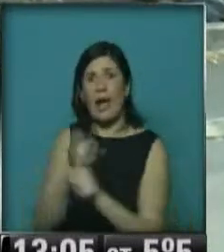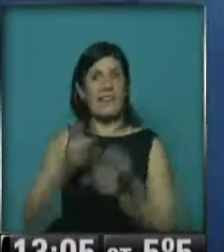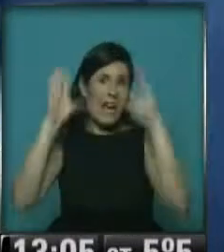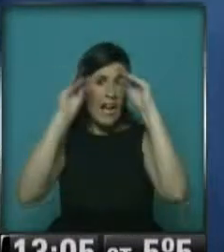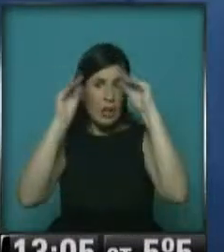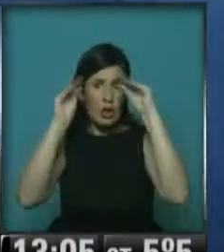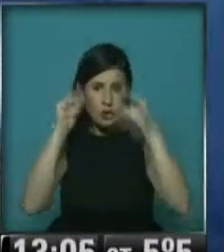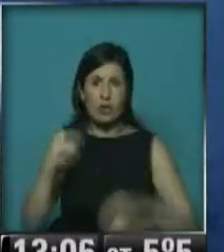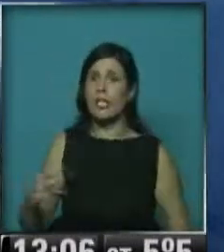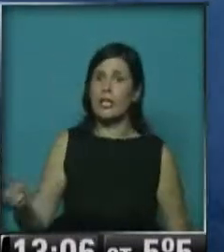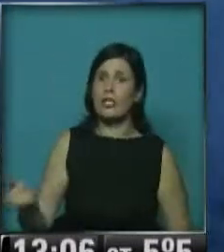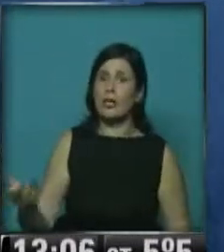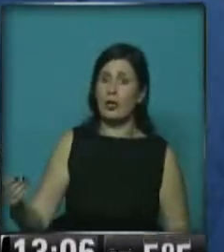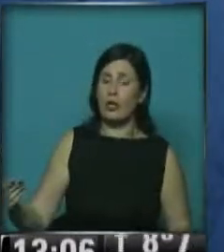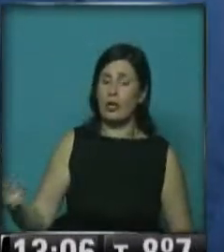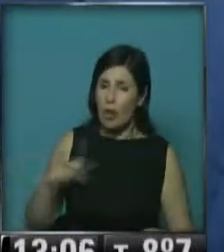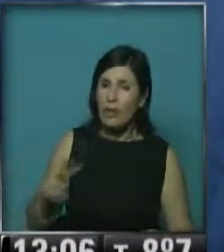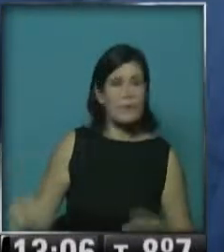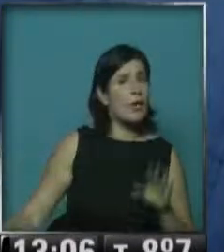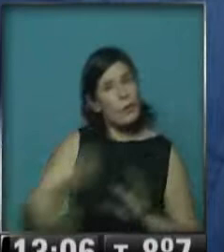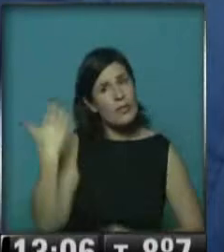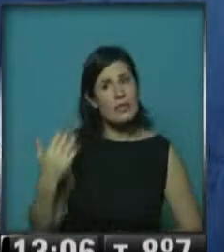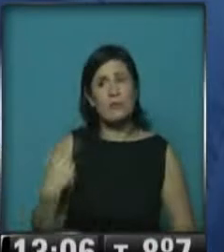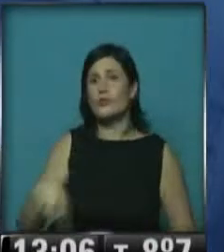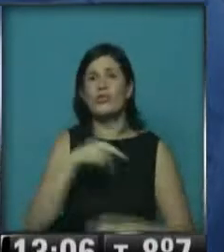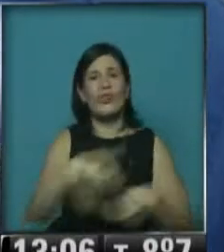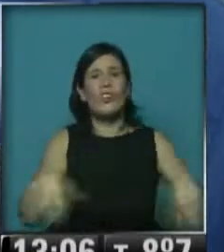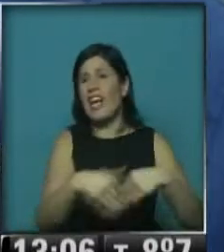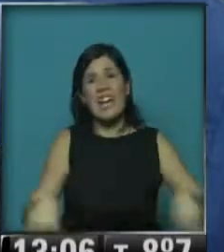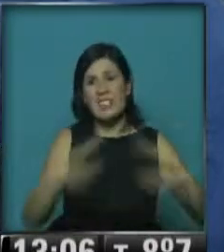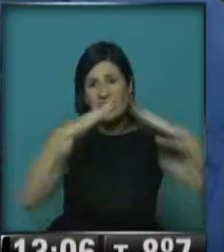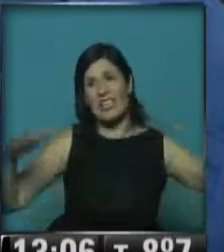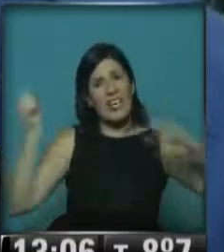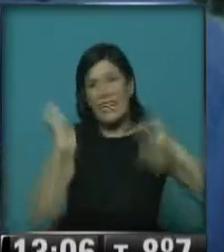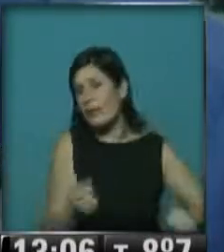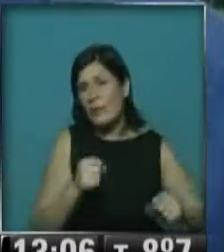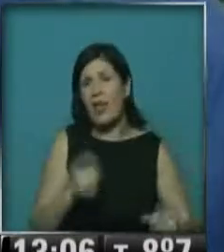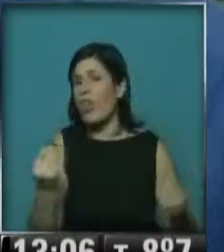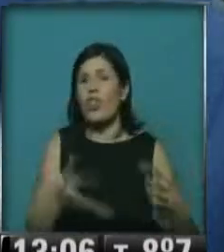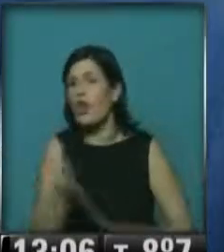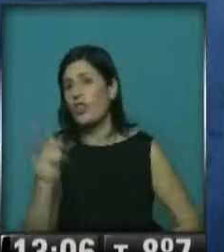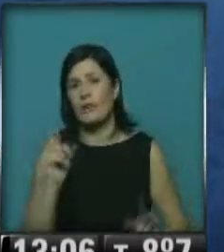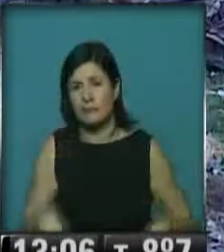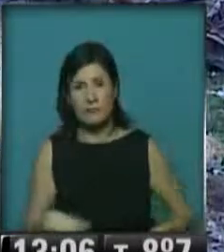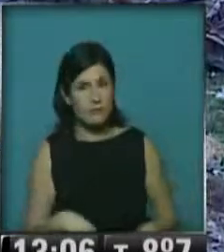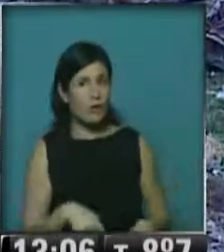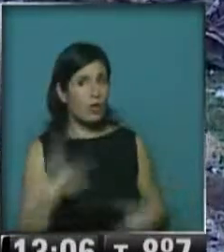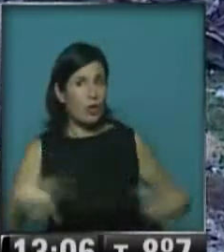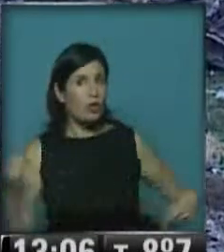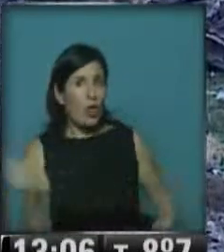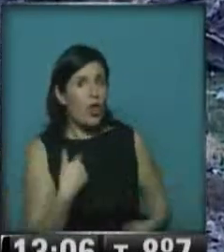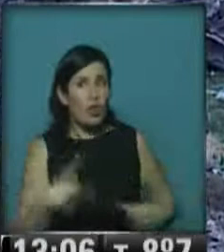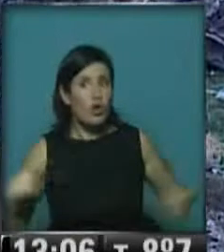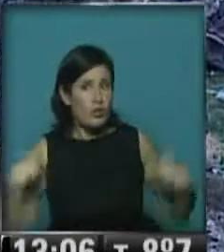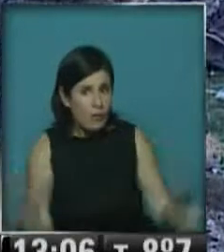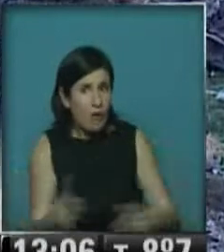que nos vayamos, otra vez estamos en una vedera de una vecina, no sabemos qué hacer. ¿Están en la calle con todo? ¿Se quedaron?